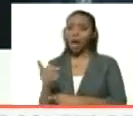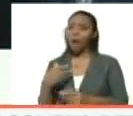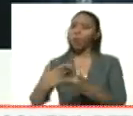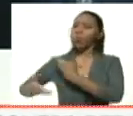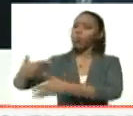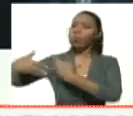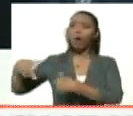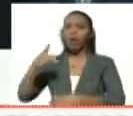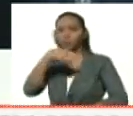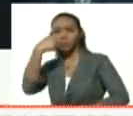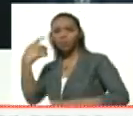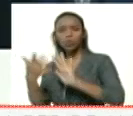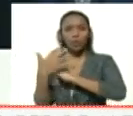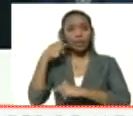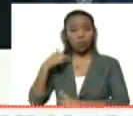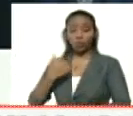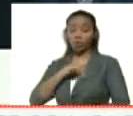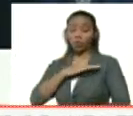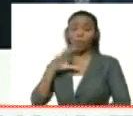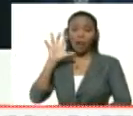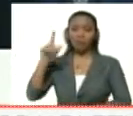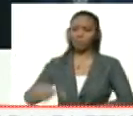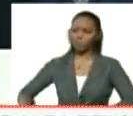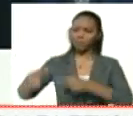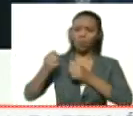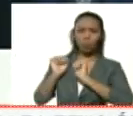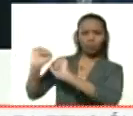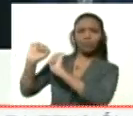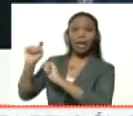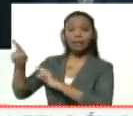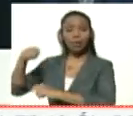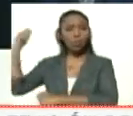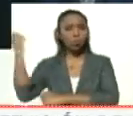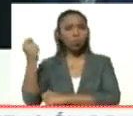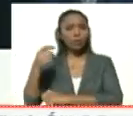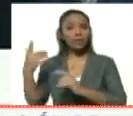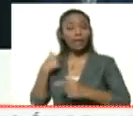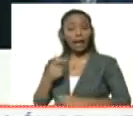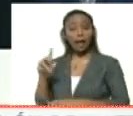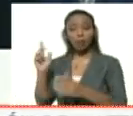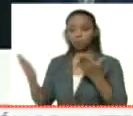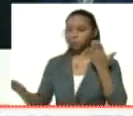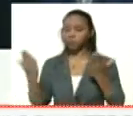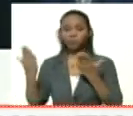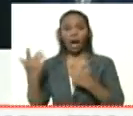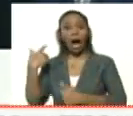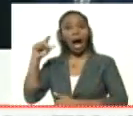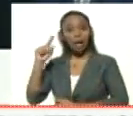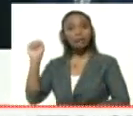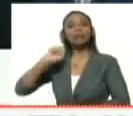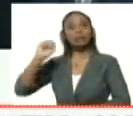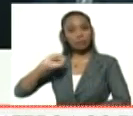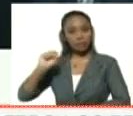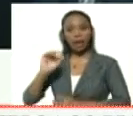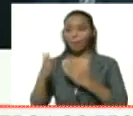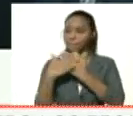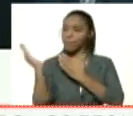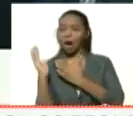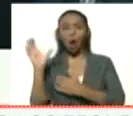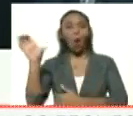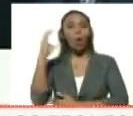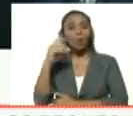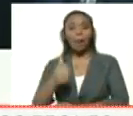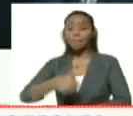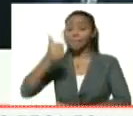narcotráfico, siendo nuestro país enemigo y víctima de este flagelo, que en comparación sí tiene en la vecina Colombia al más